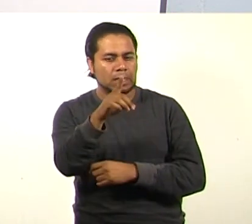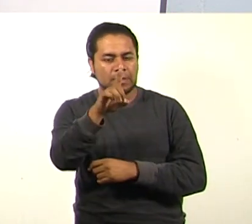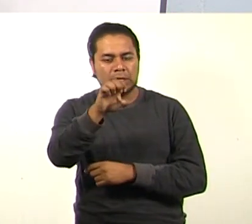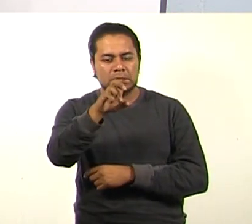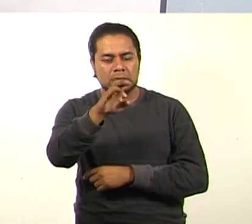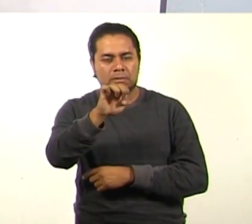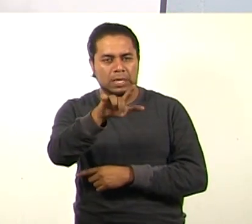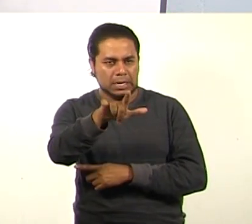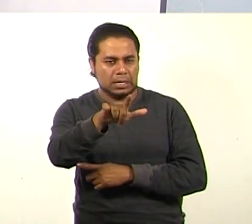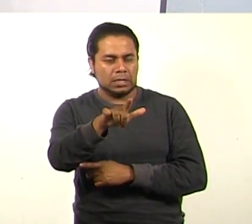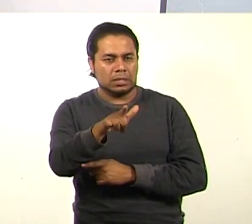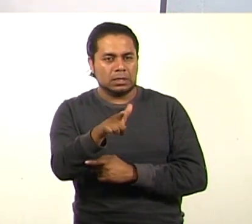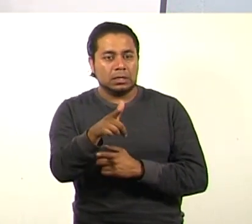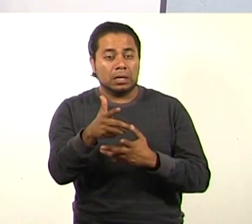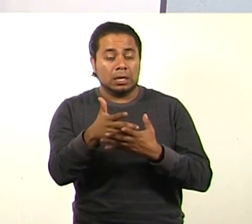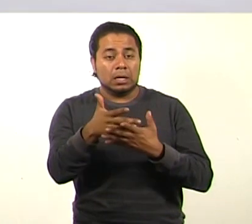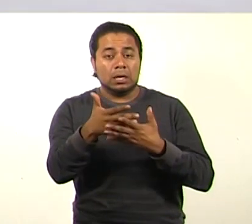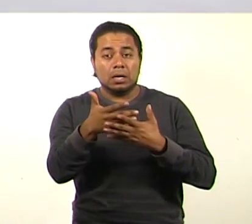decimal. Ahora bien,